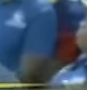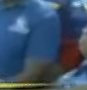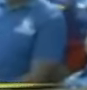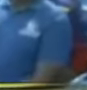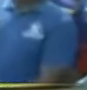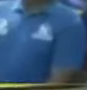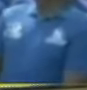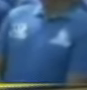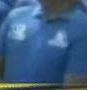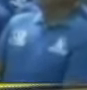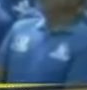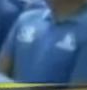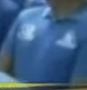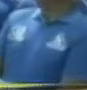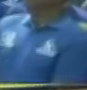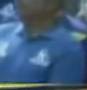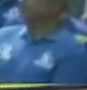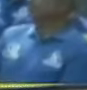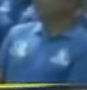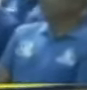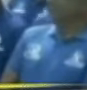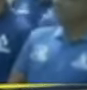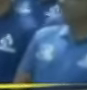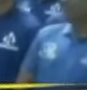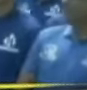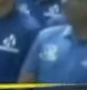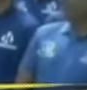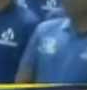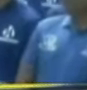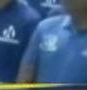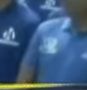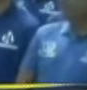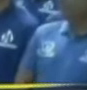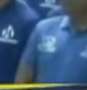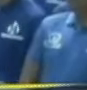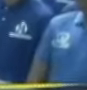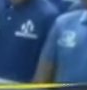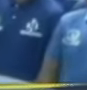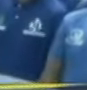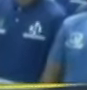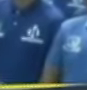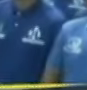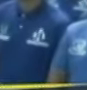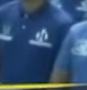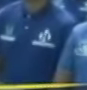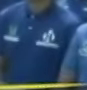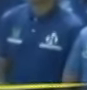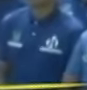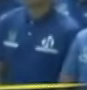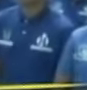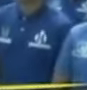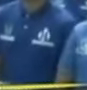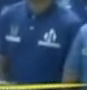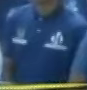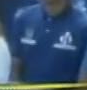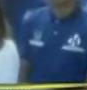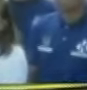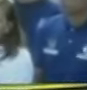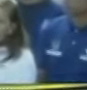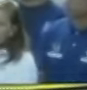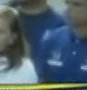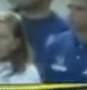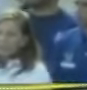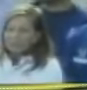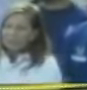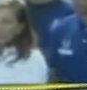están pidiendo votos de la gente esa situación ahorita es milagrosa porque hubo gente que pensaría